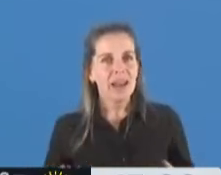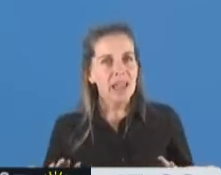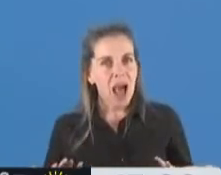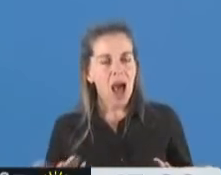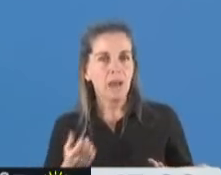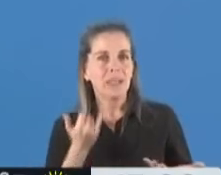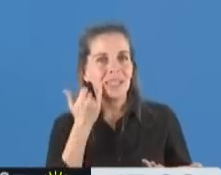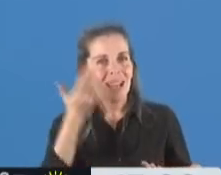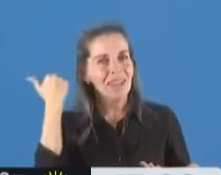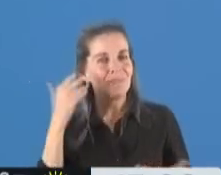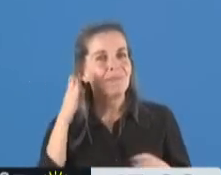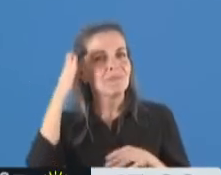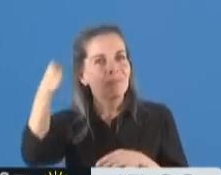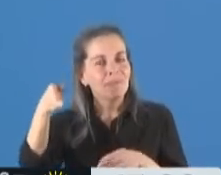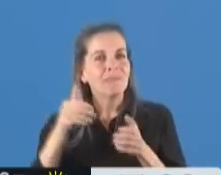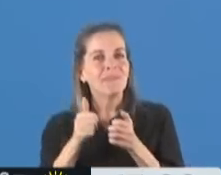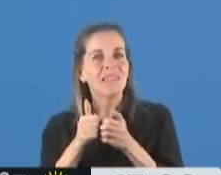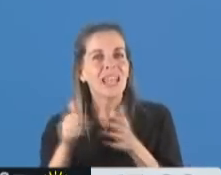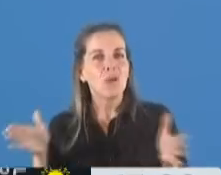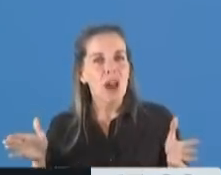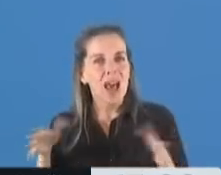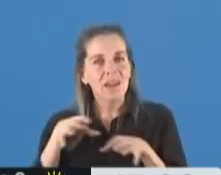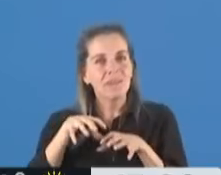haber inaugurado la sede